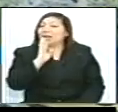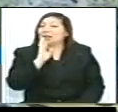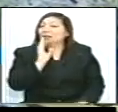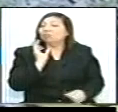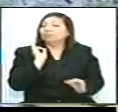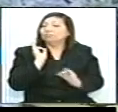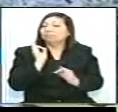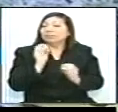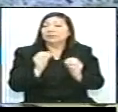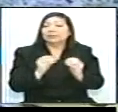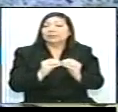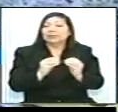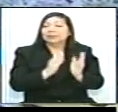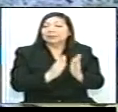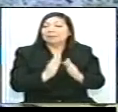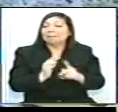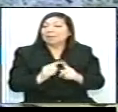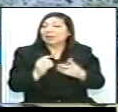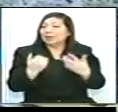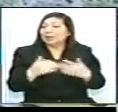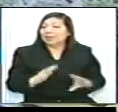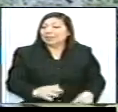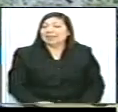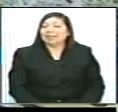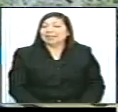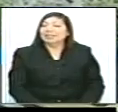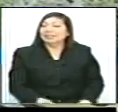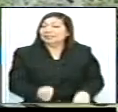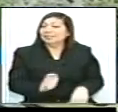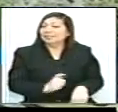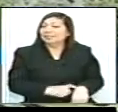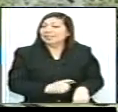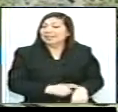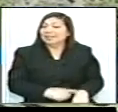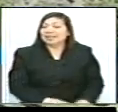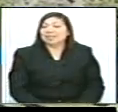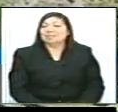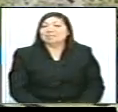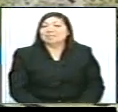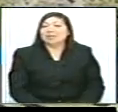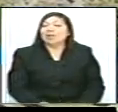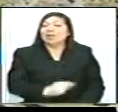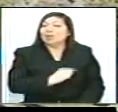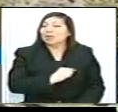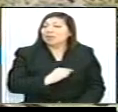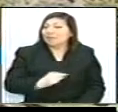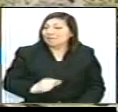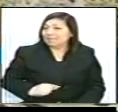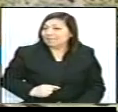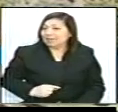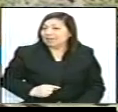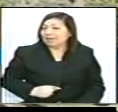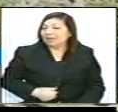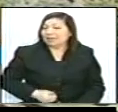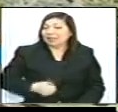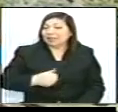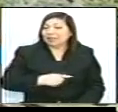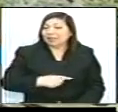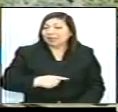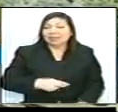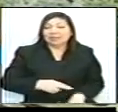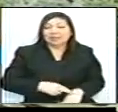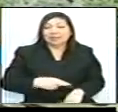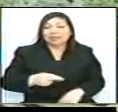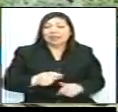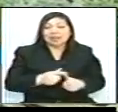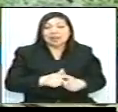permanente, articulado. Creo que ya es momento de que los gobernadores, las autoridades